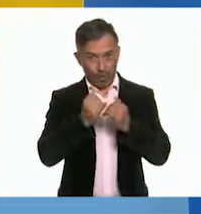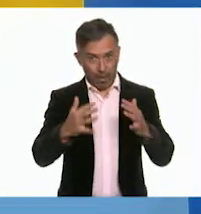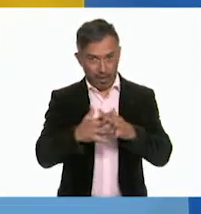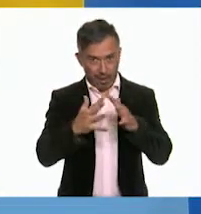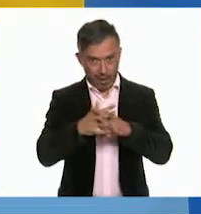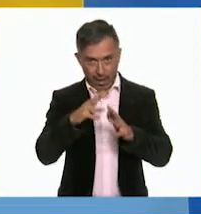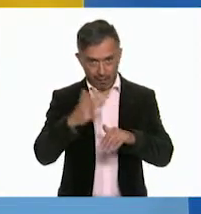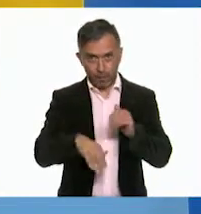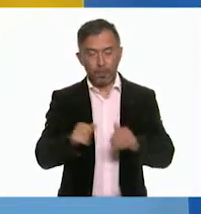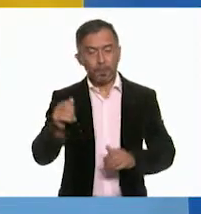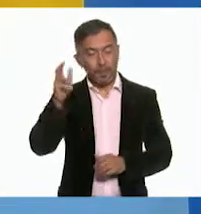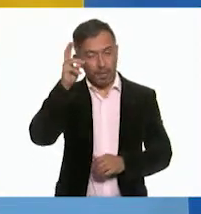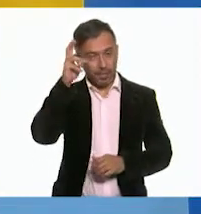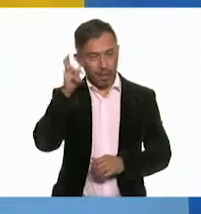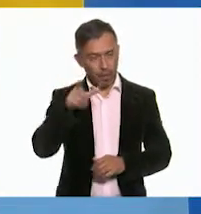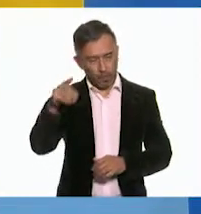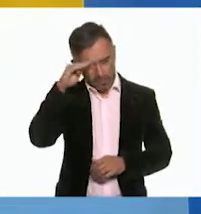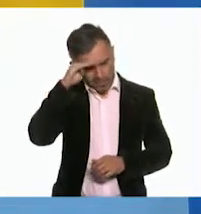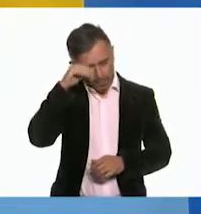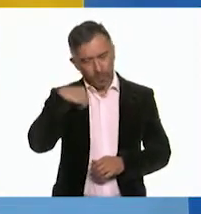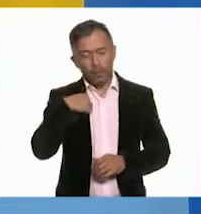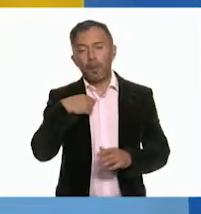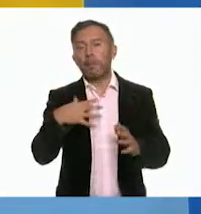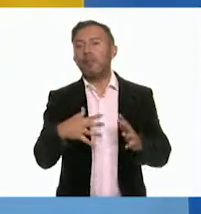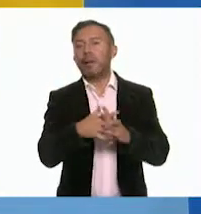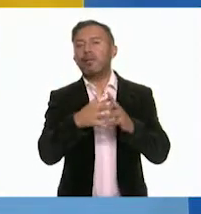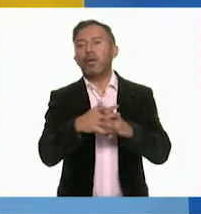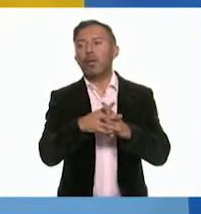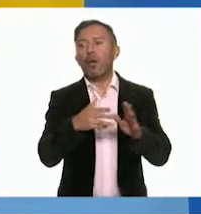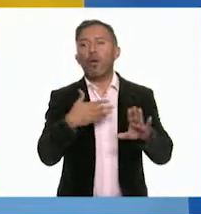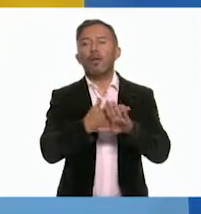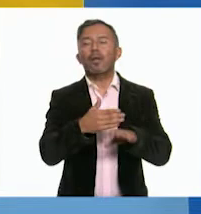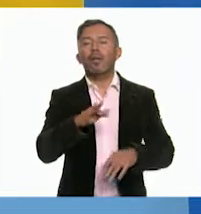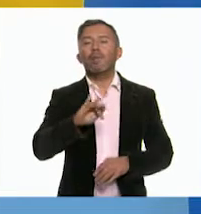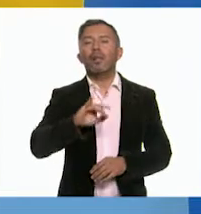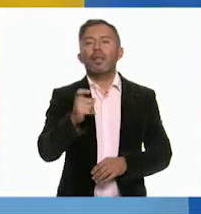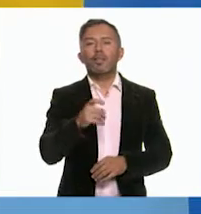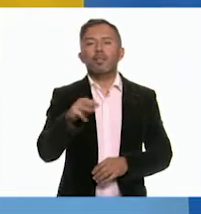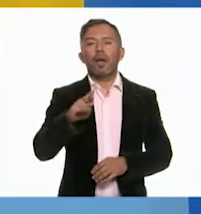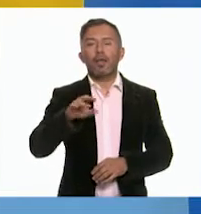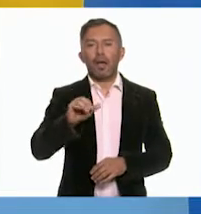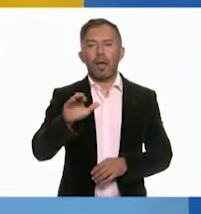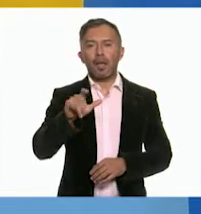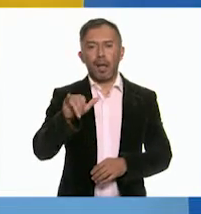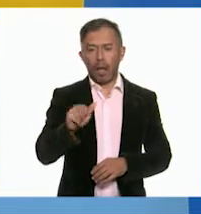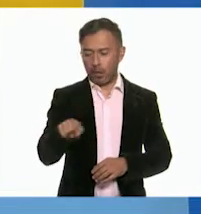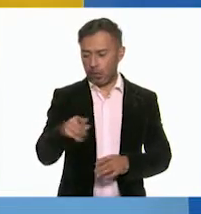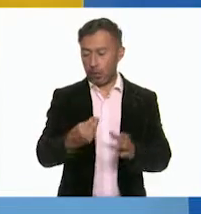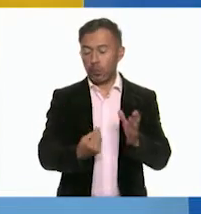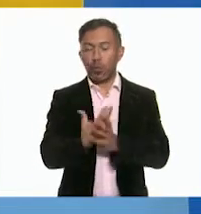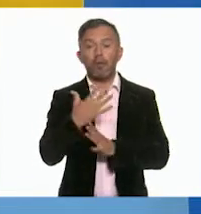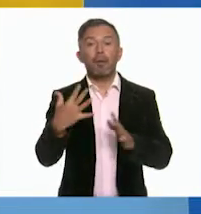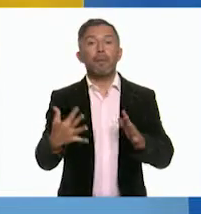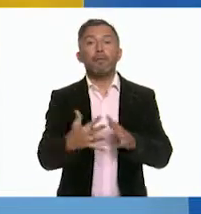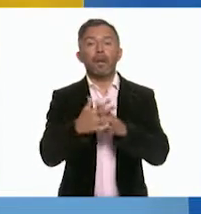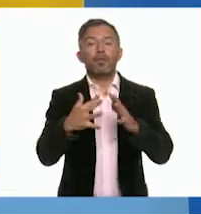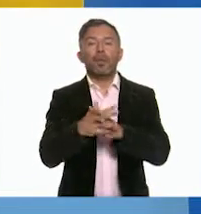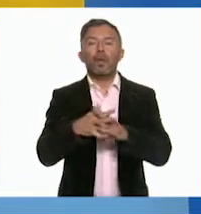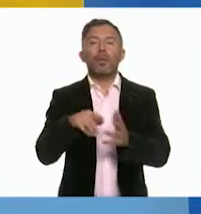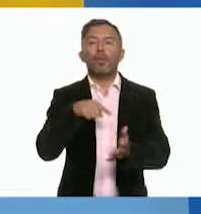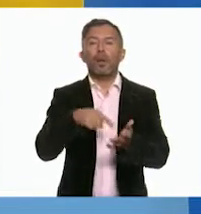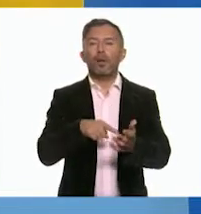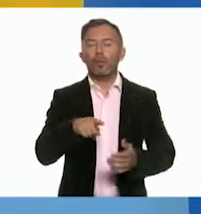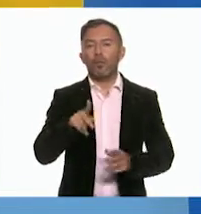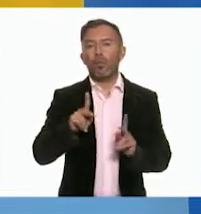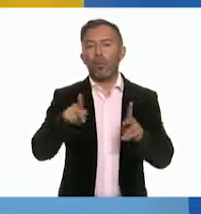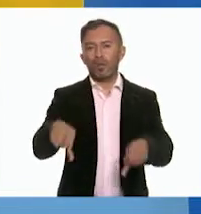Hidalgo decidió presentar batalla al brigadier Félix María Calleja en una nueva batalla en Puente de Calderón, en las cercanías